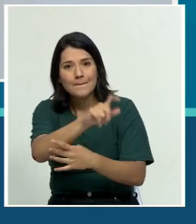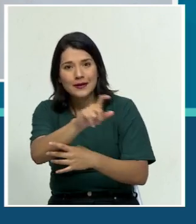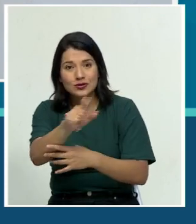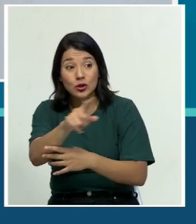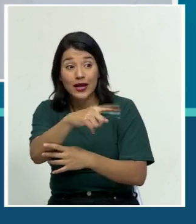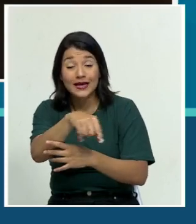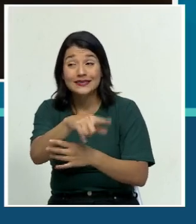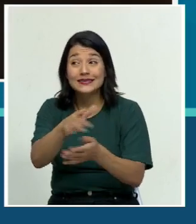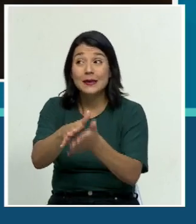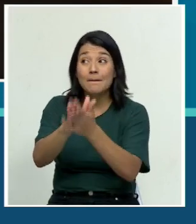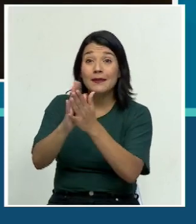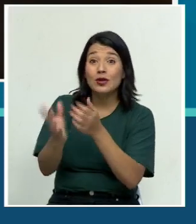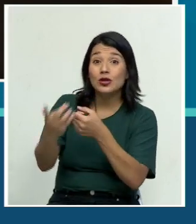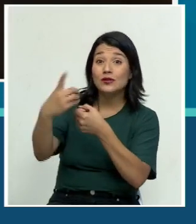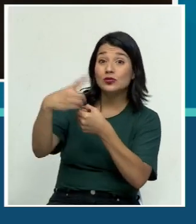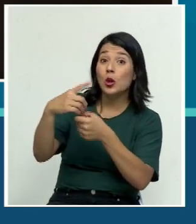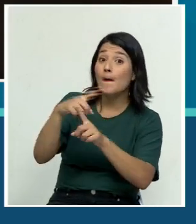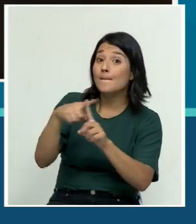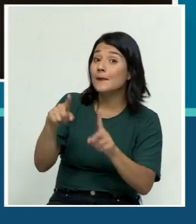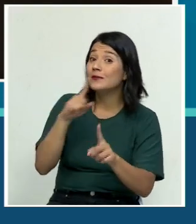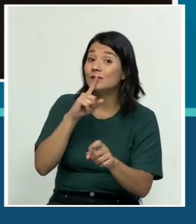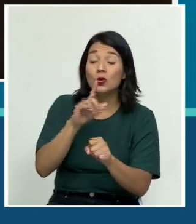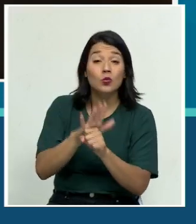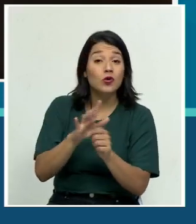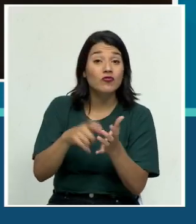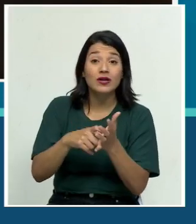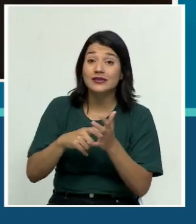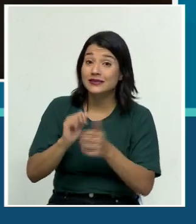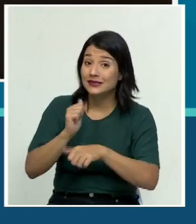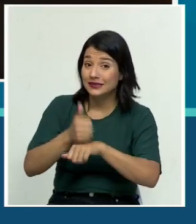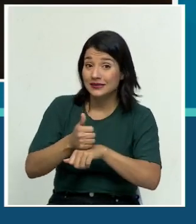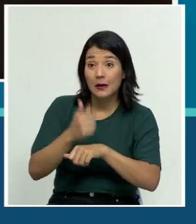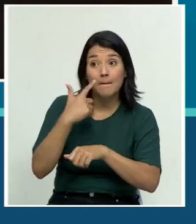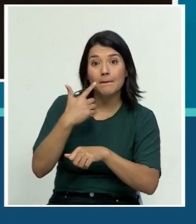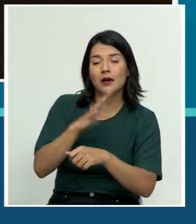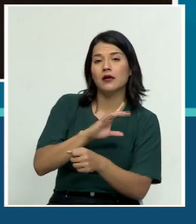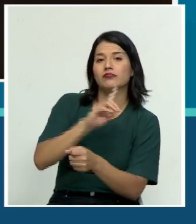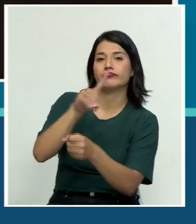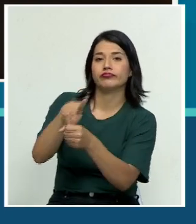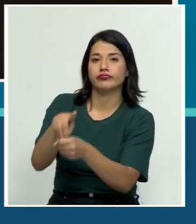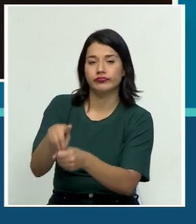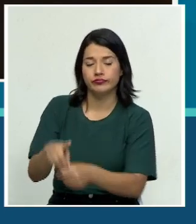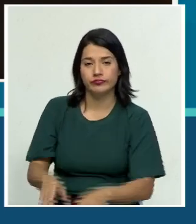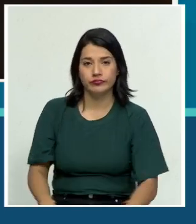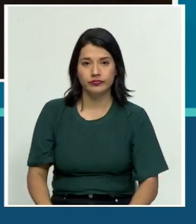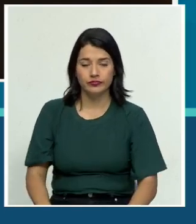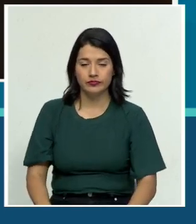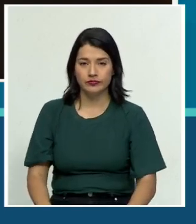este beneficio y que no tenían los requisitos establecidos para que devuelvan ese dinero.